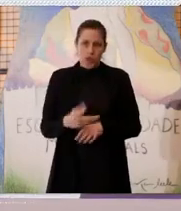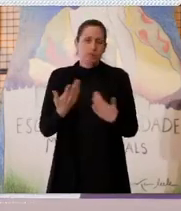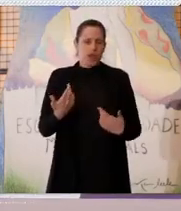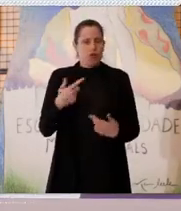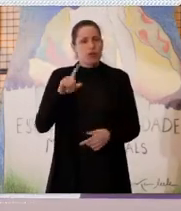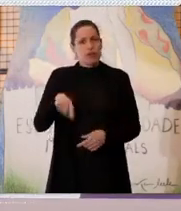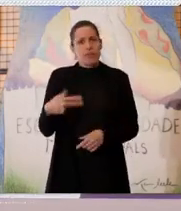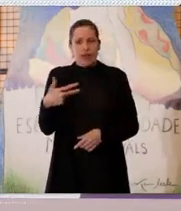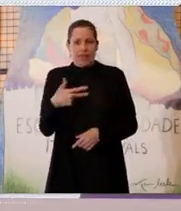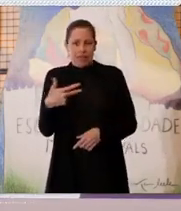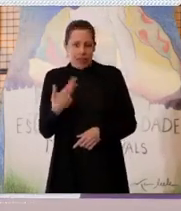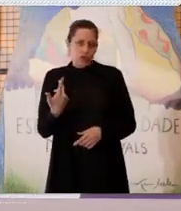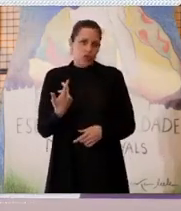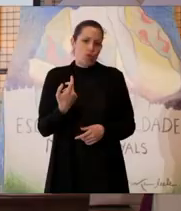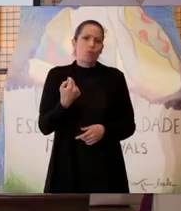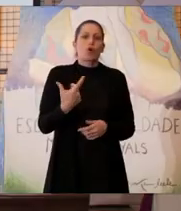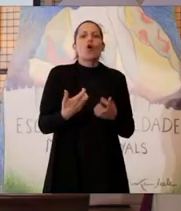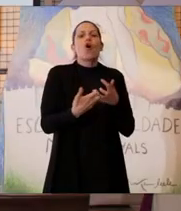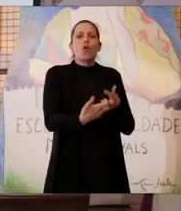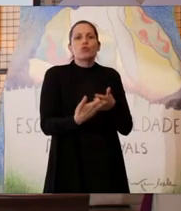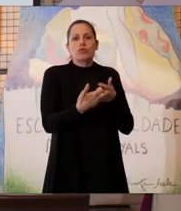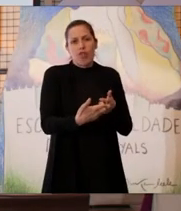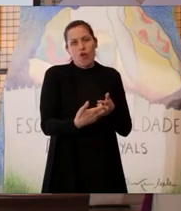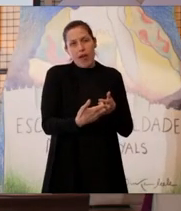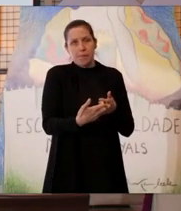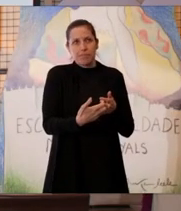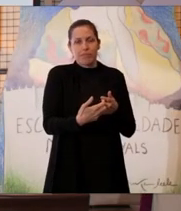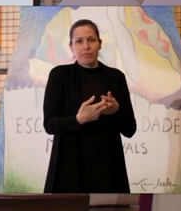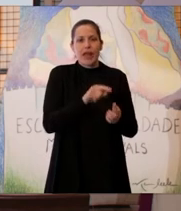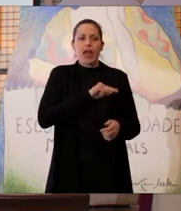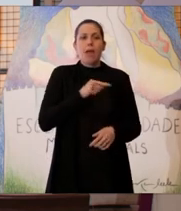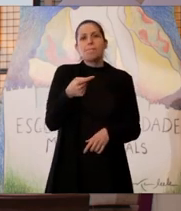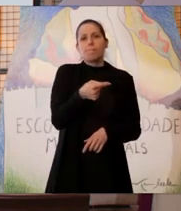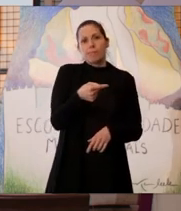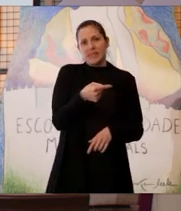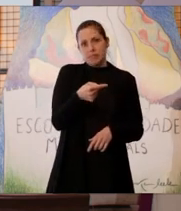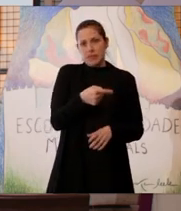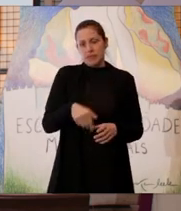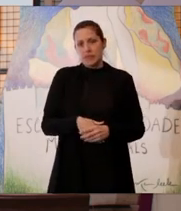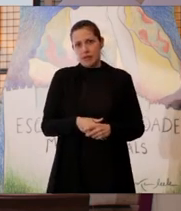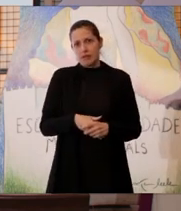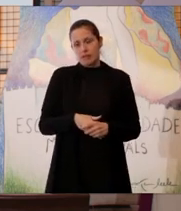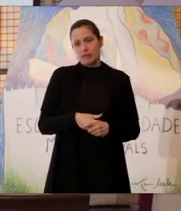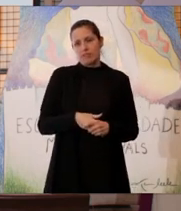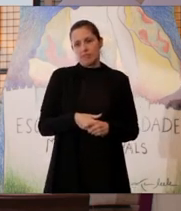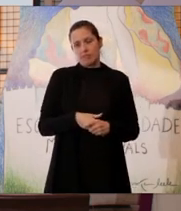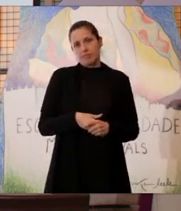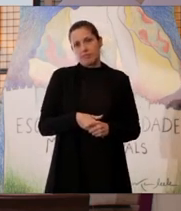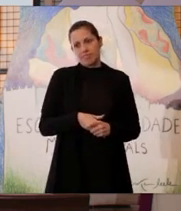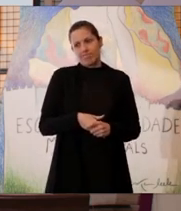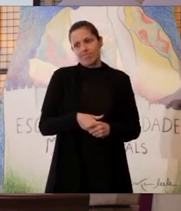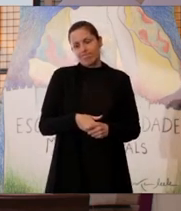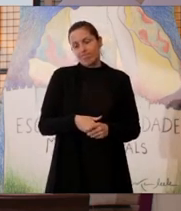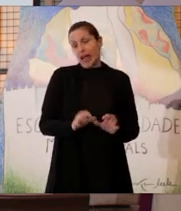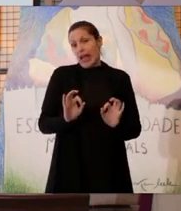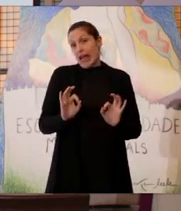pesimista No pues siempre lo digo porque como Pero eso no me impide luchar fin